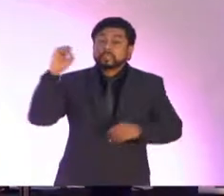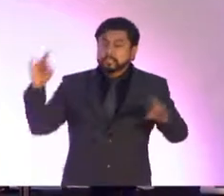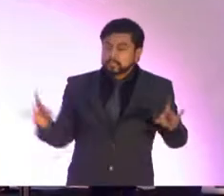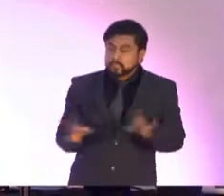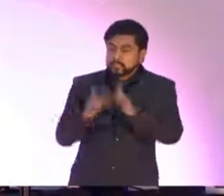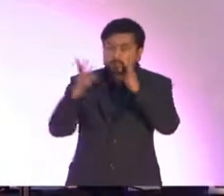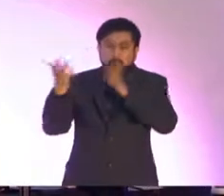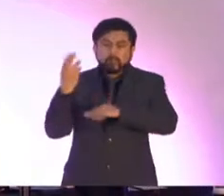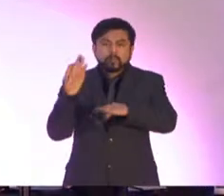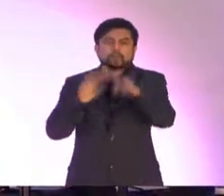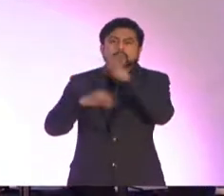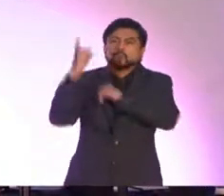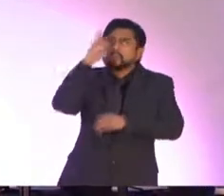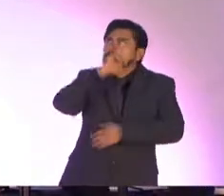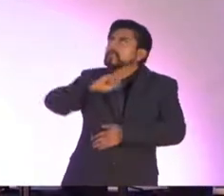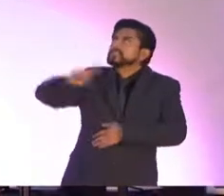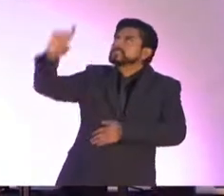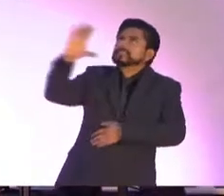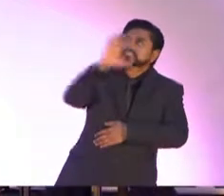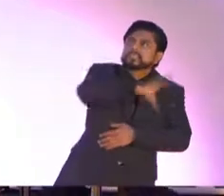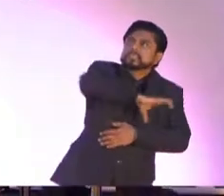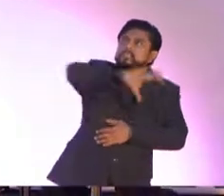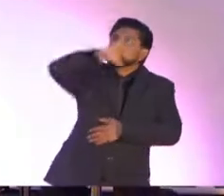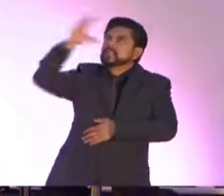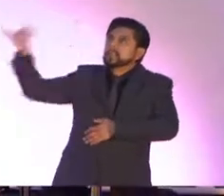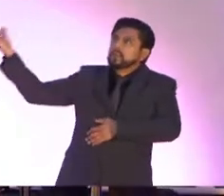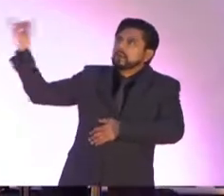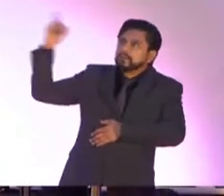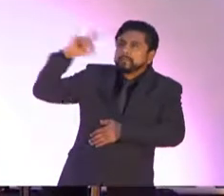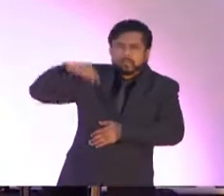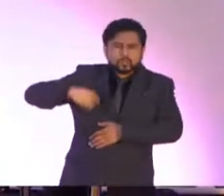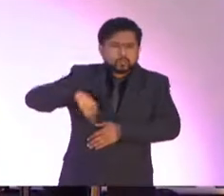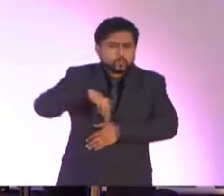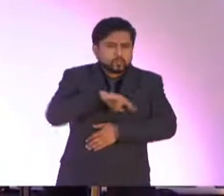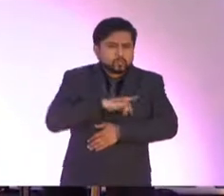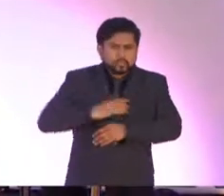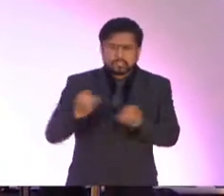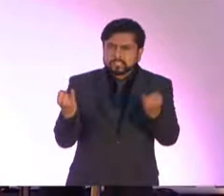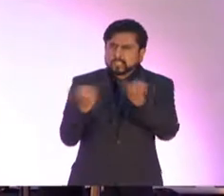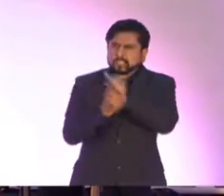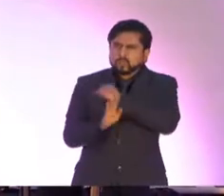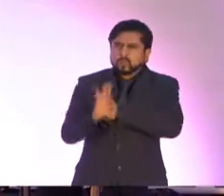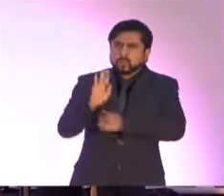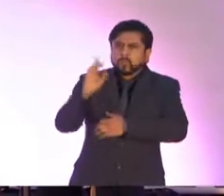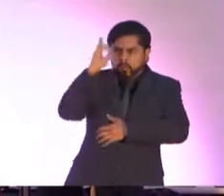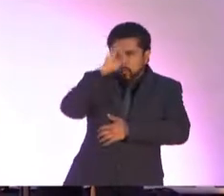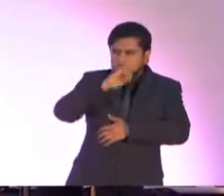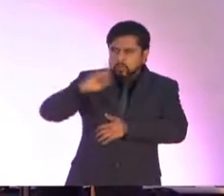entonces que divinos dioses nos pensamos.